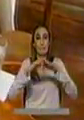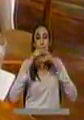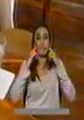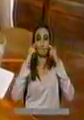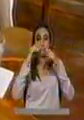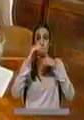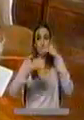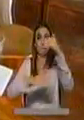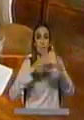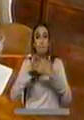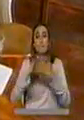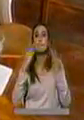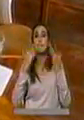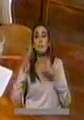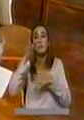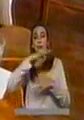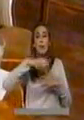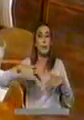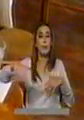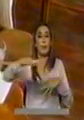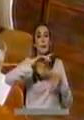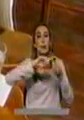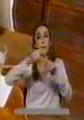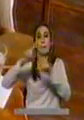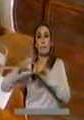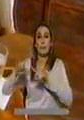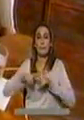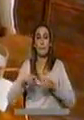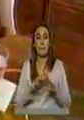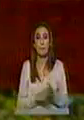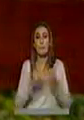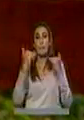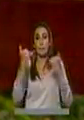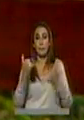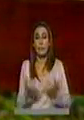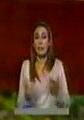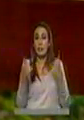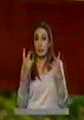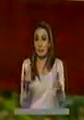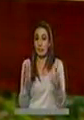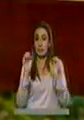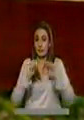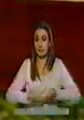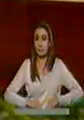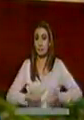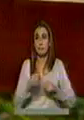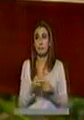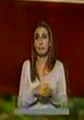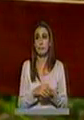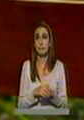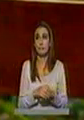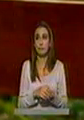buen segmento de la población, sí, ecuatoriana, y en diferentes, ¿no?, tiempos. Podría decirse que